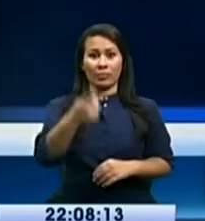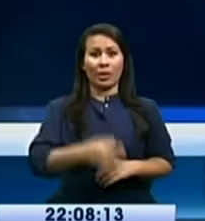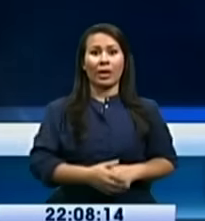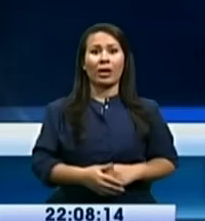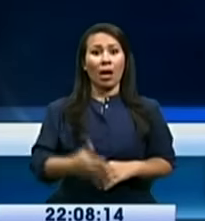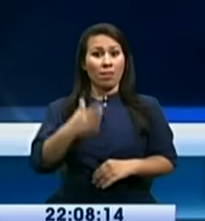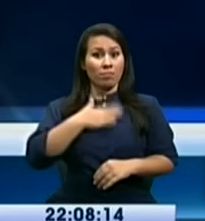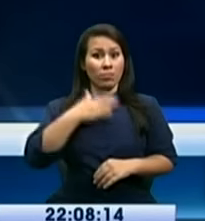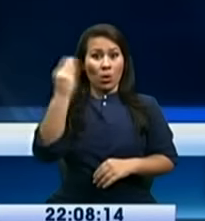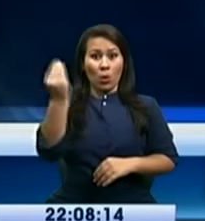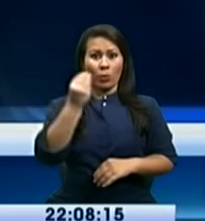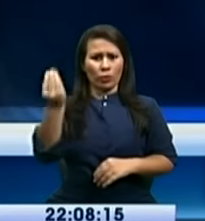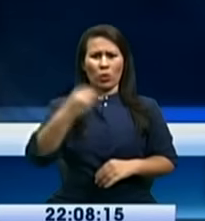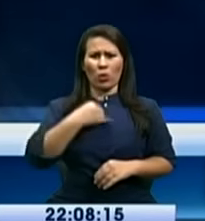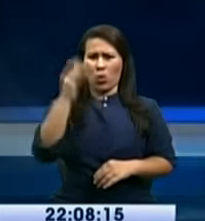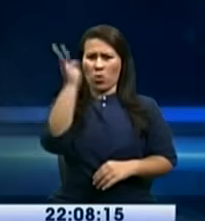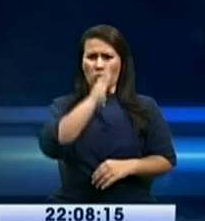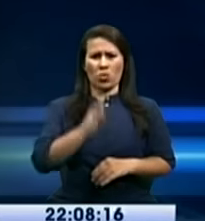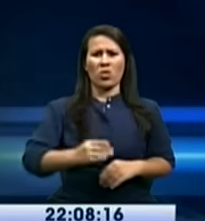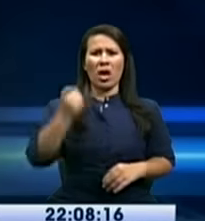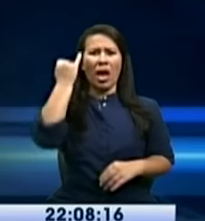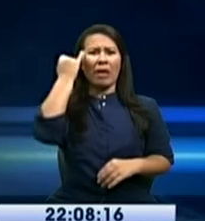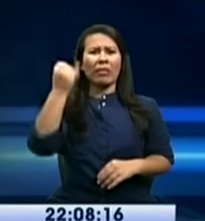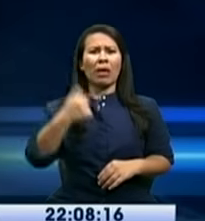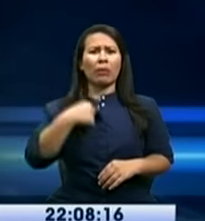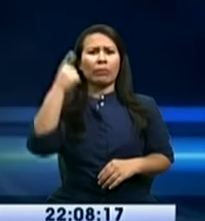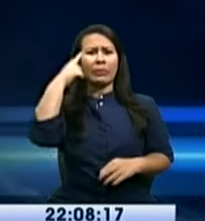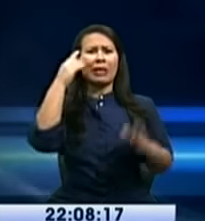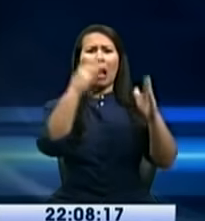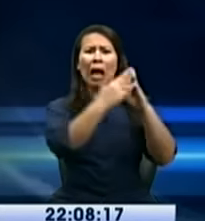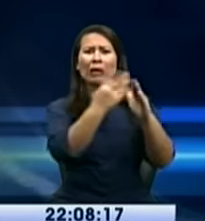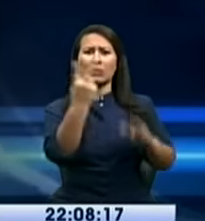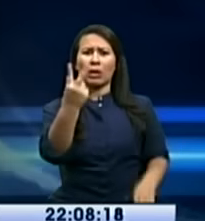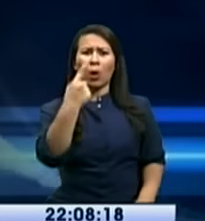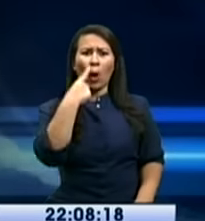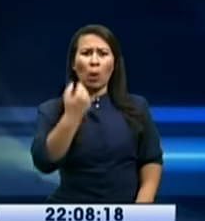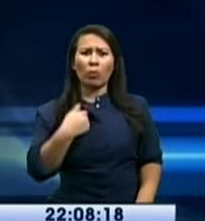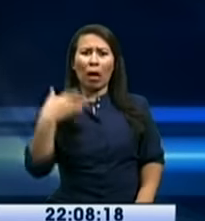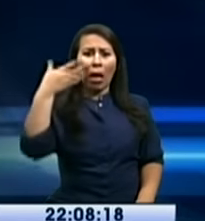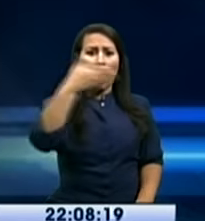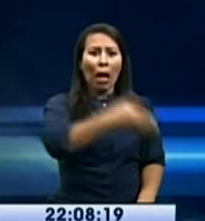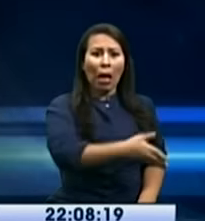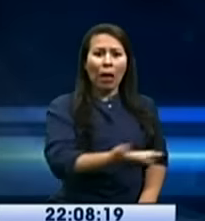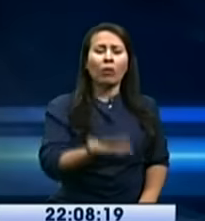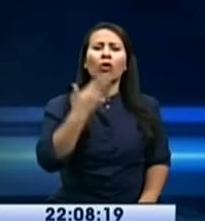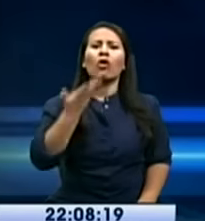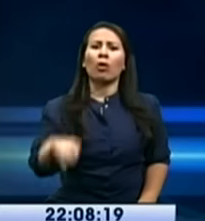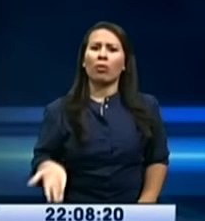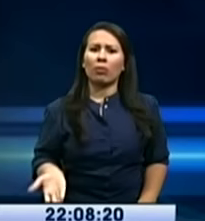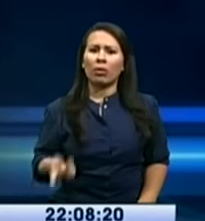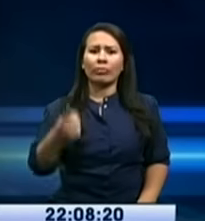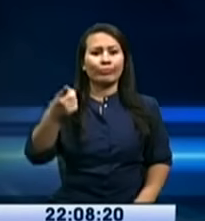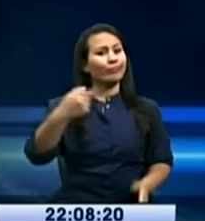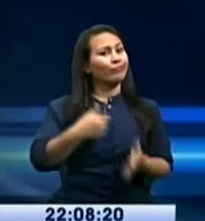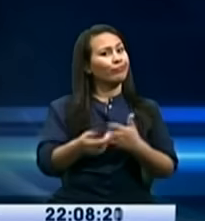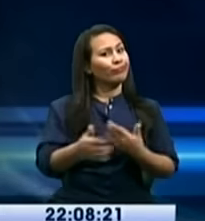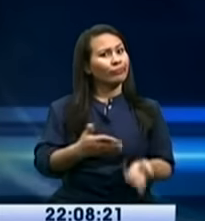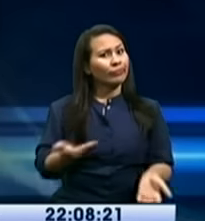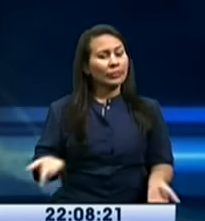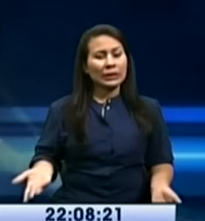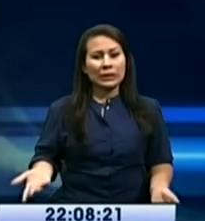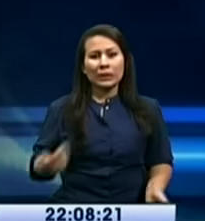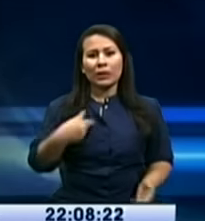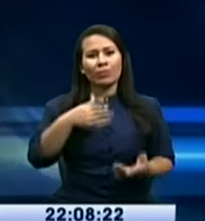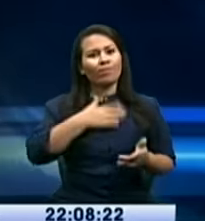En mi juventud, yo nunca me hubiera imaginado pensar en ir a la casa de dos hombres desconocidos. Ellas se arriesgaron mucho. Es